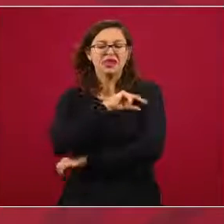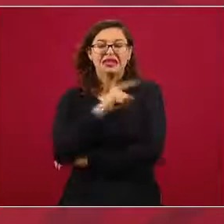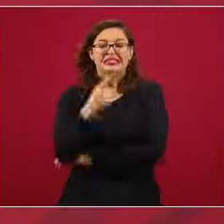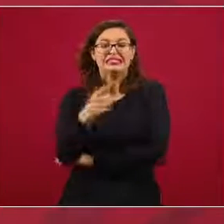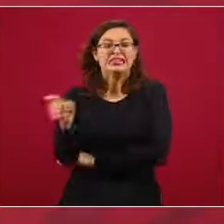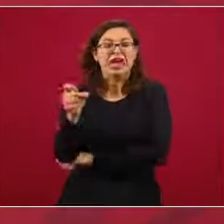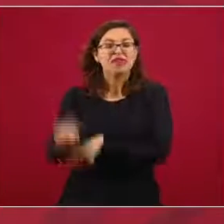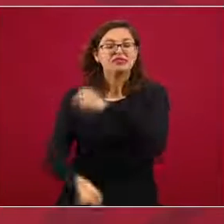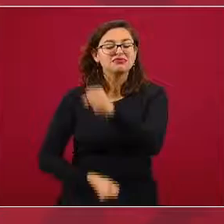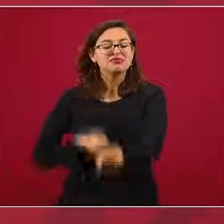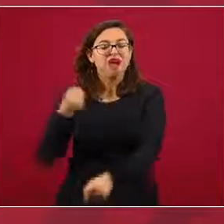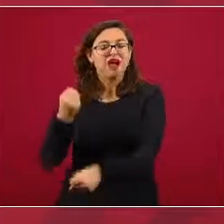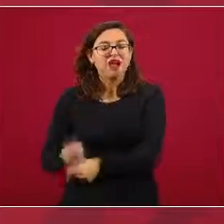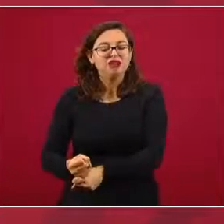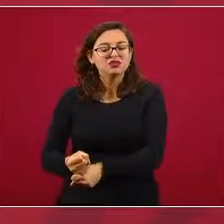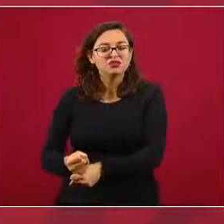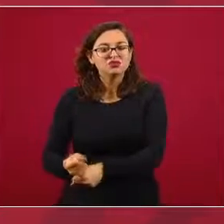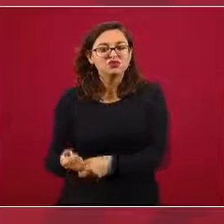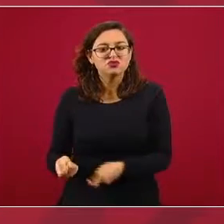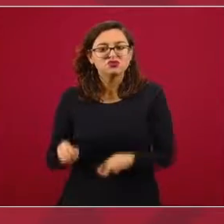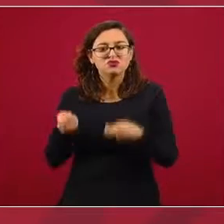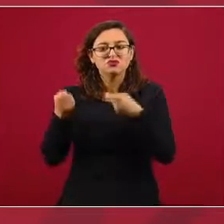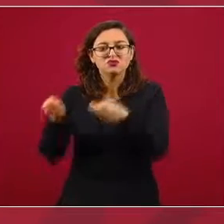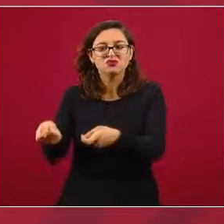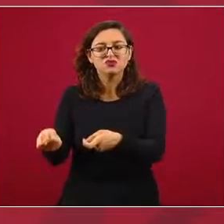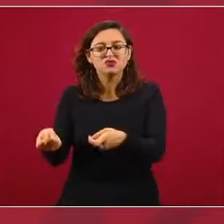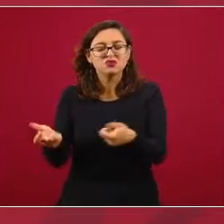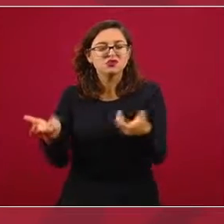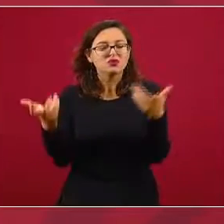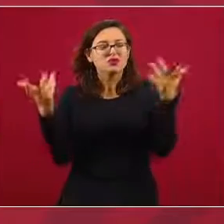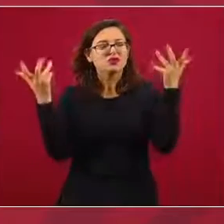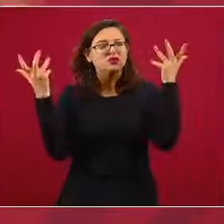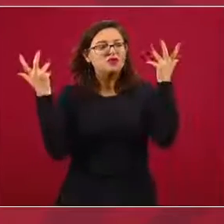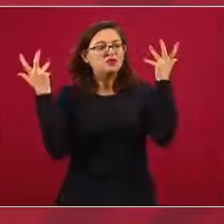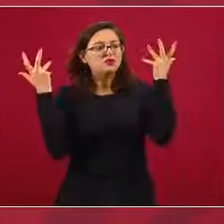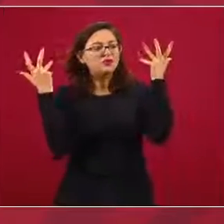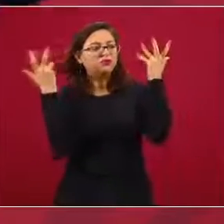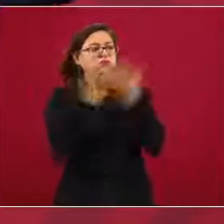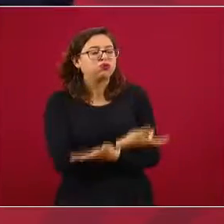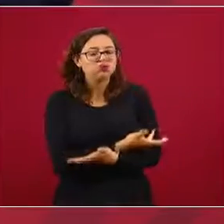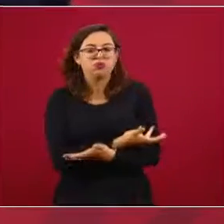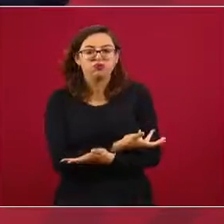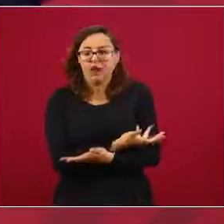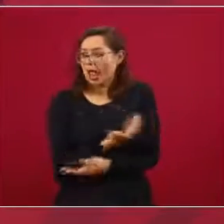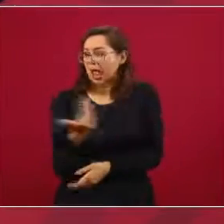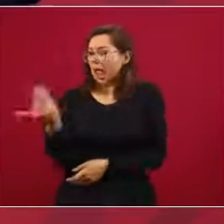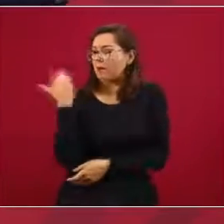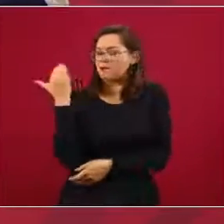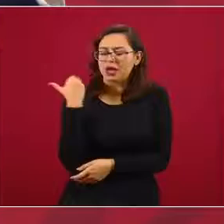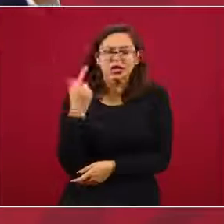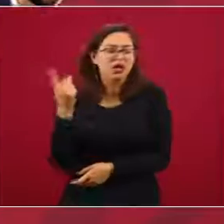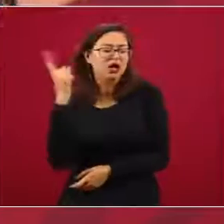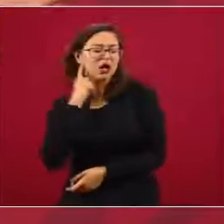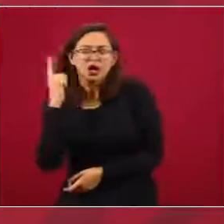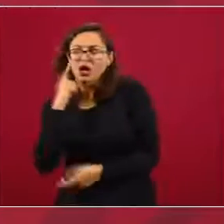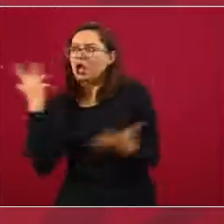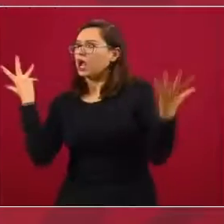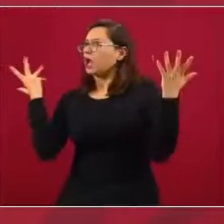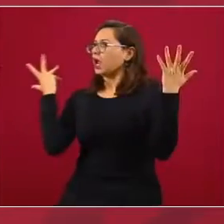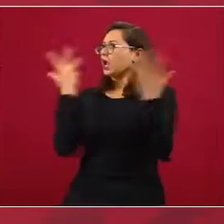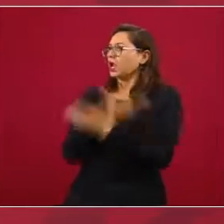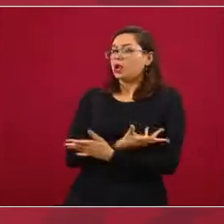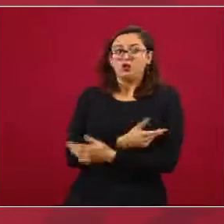Me acabo de enterar. ¿Y van a tomar acciones en cuanto a eso? Claro, pues hay que buscar que se revoque ese contrato.